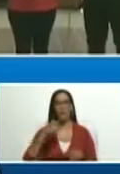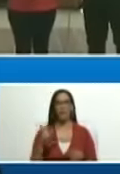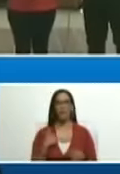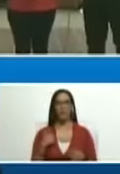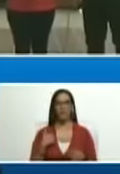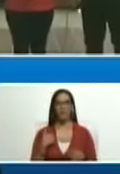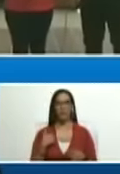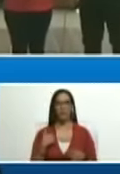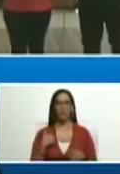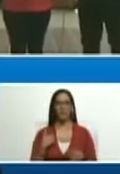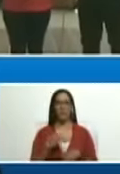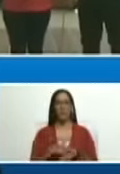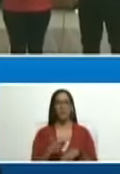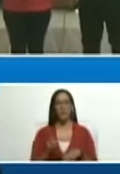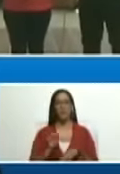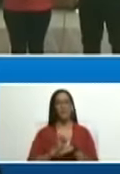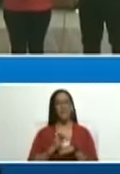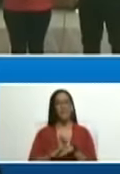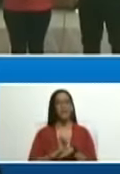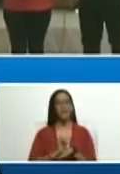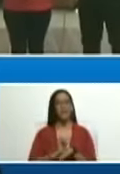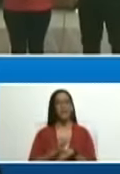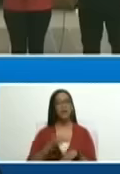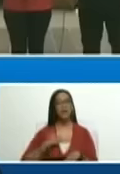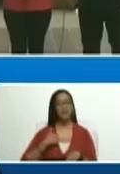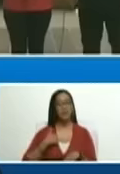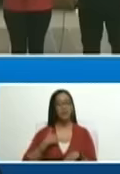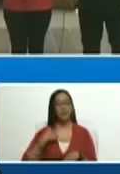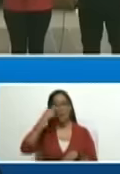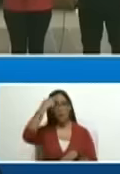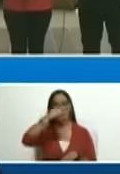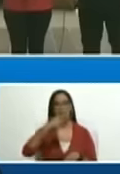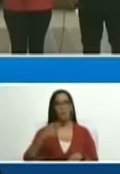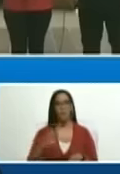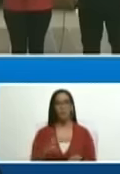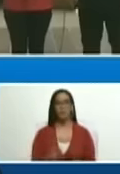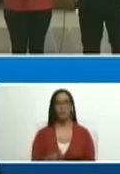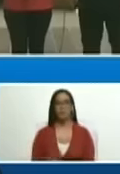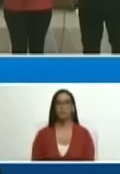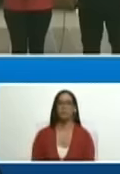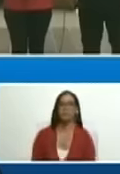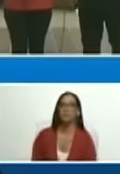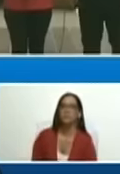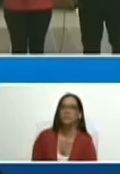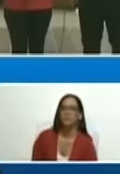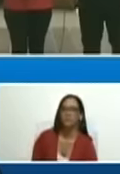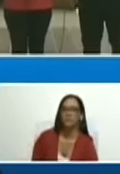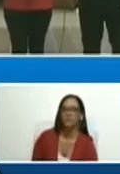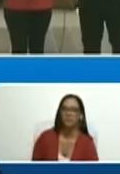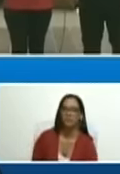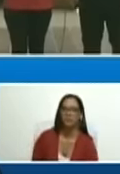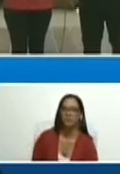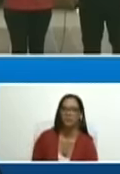católico, porque la iglesia católica es el pueblo, somos nosotros,